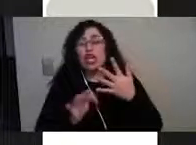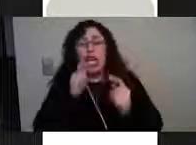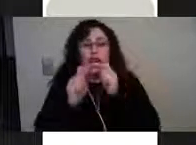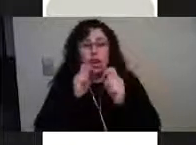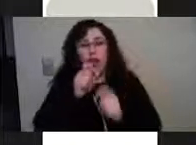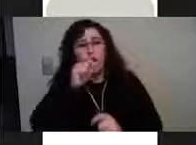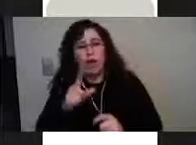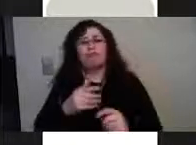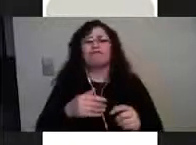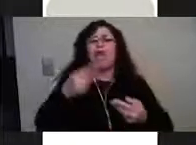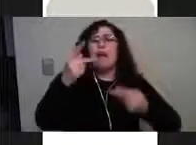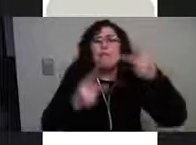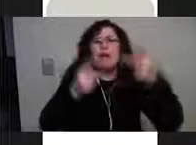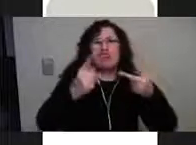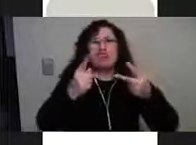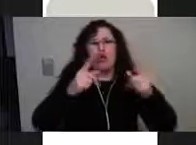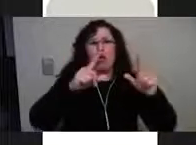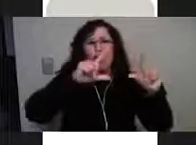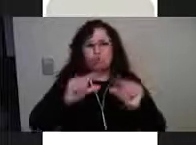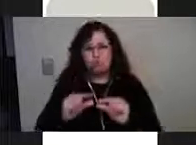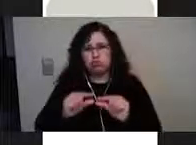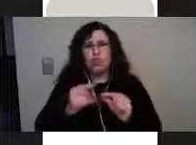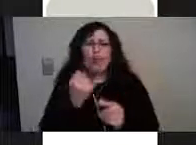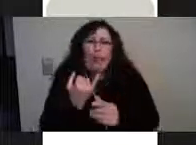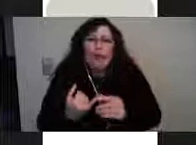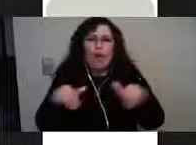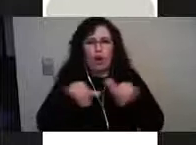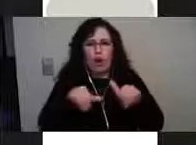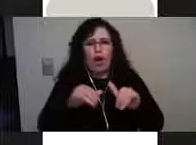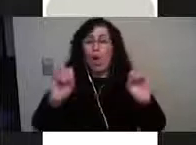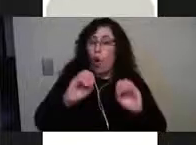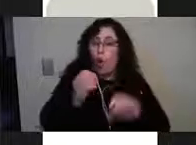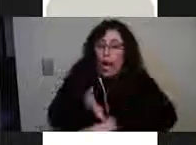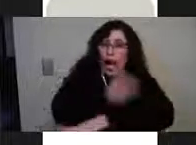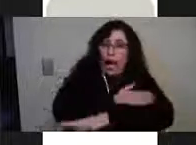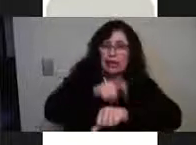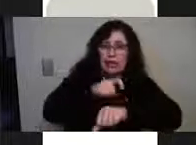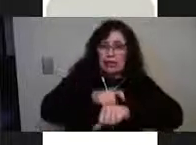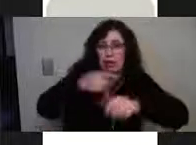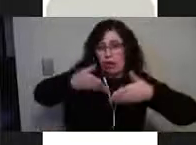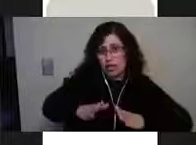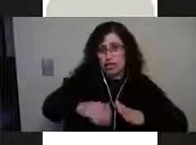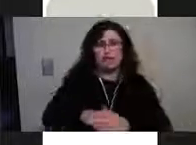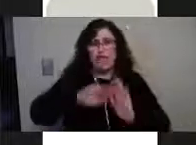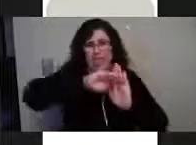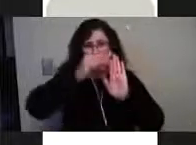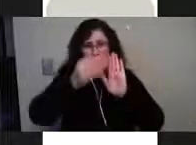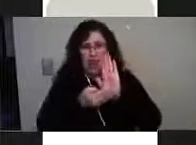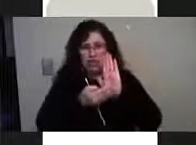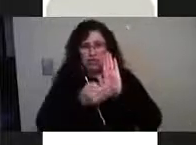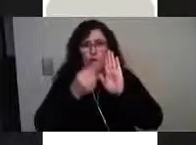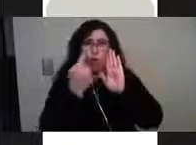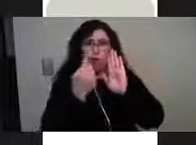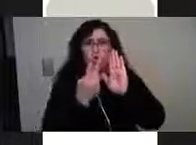al nacer, ¿ya? O condición de prematurez, ¿ya? embarazos múltiples también un factor de riesgo,